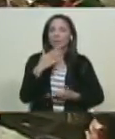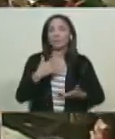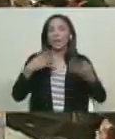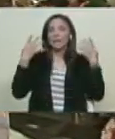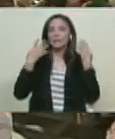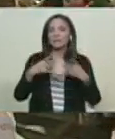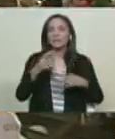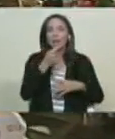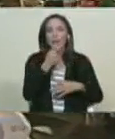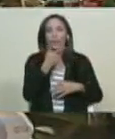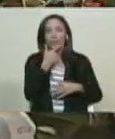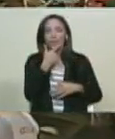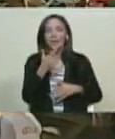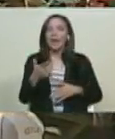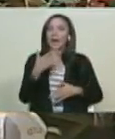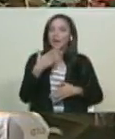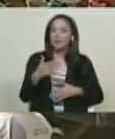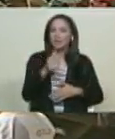A papá.